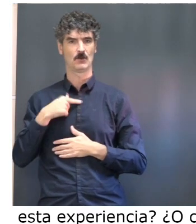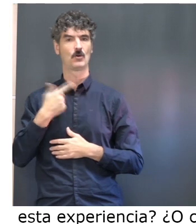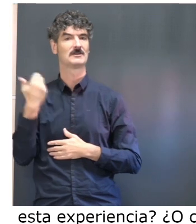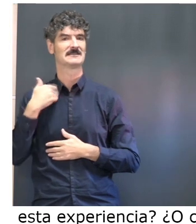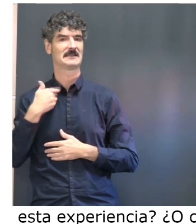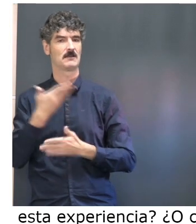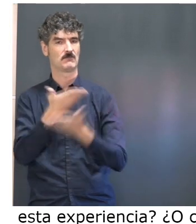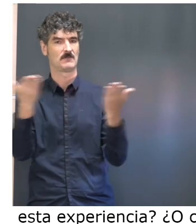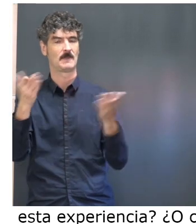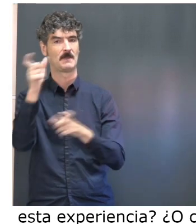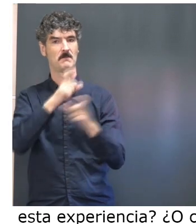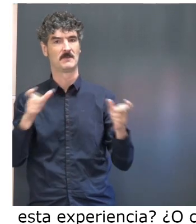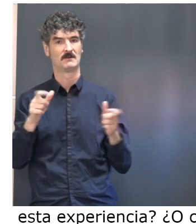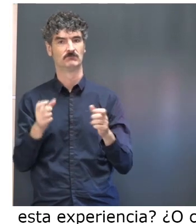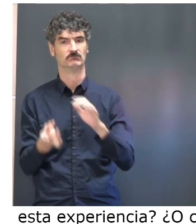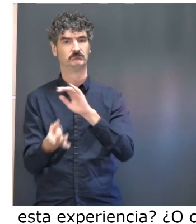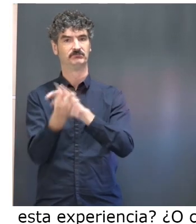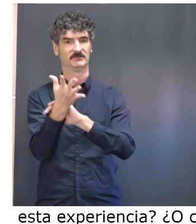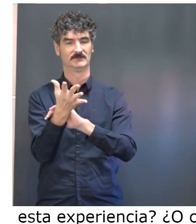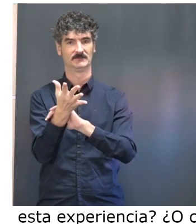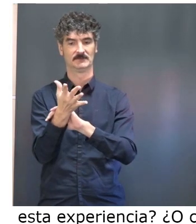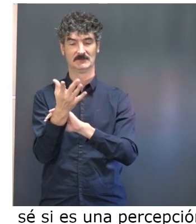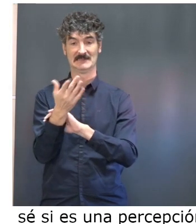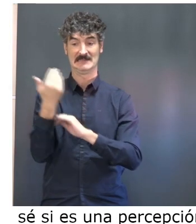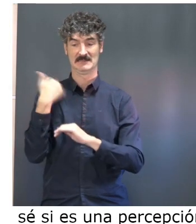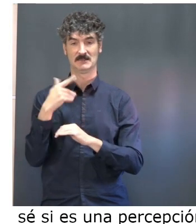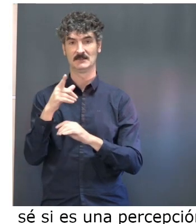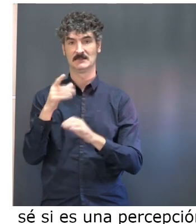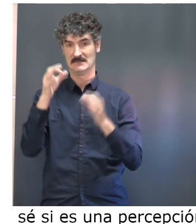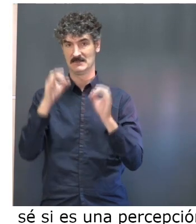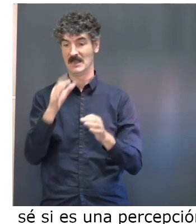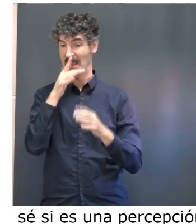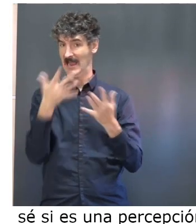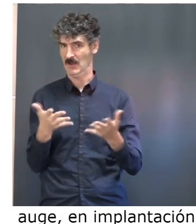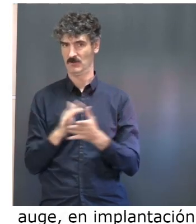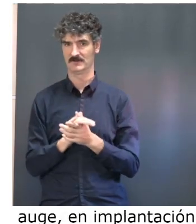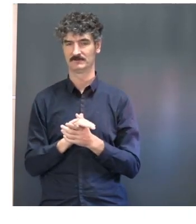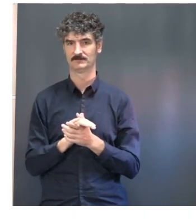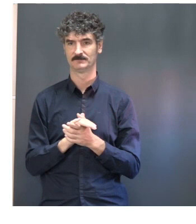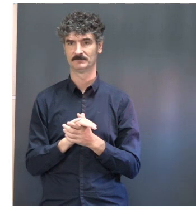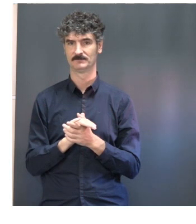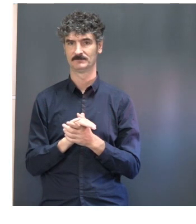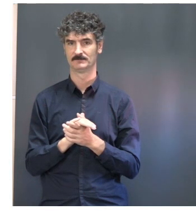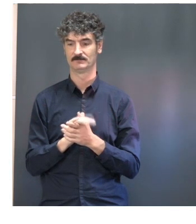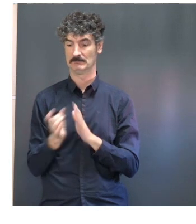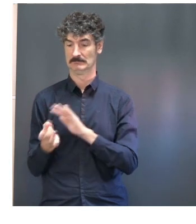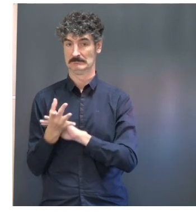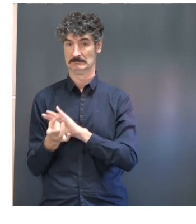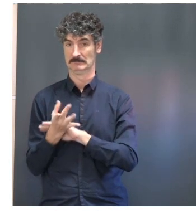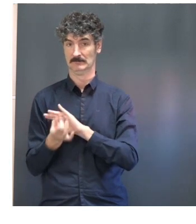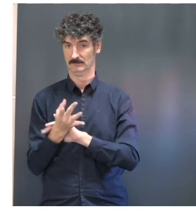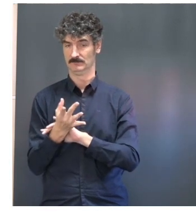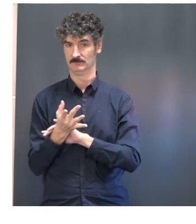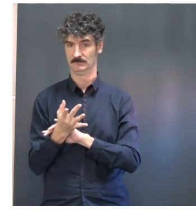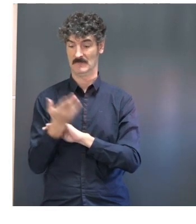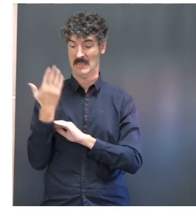poco en desarrollo, en auge, en implantación? Bueno, claro, sí, está ahora mismo en auge, bueno, porque